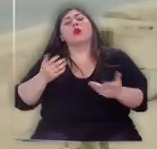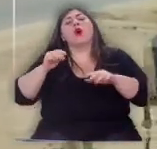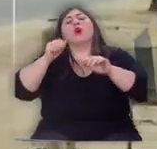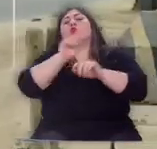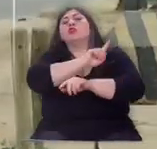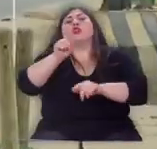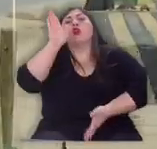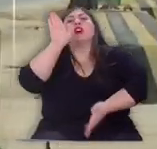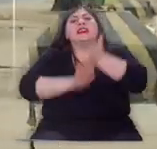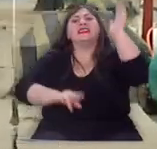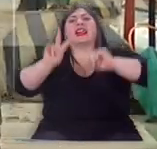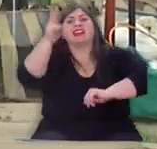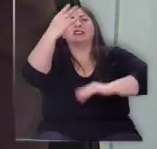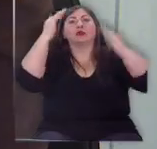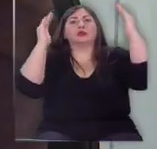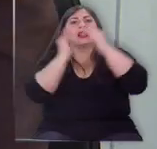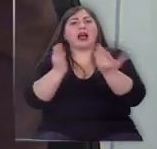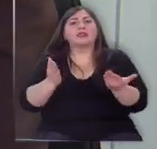de no ir a las...